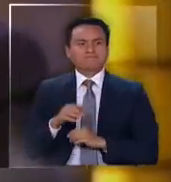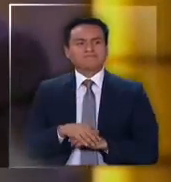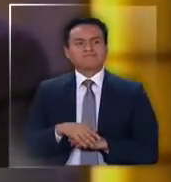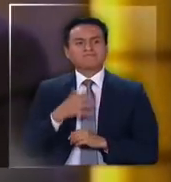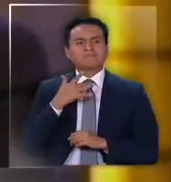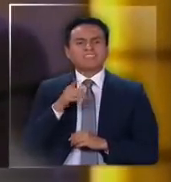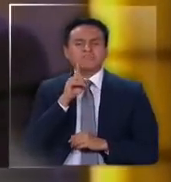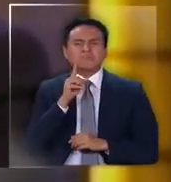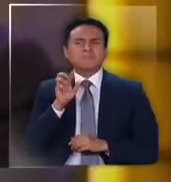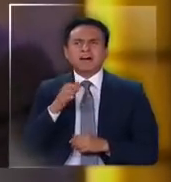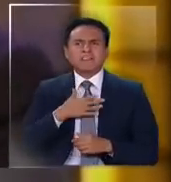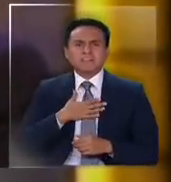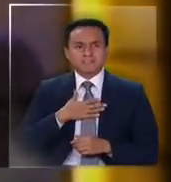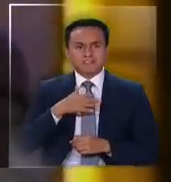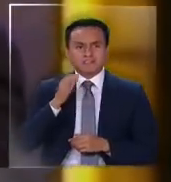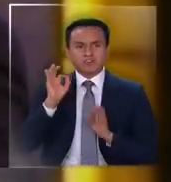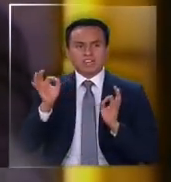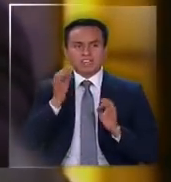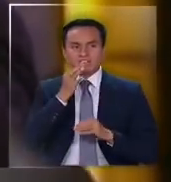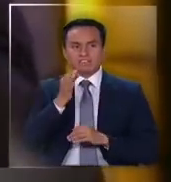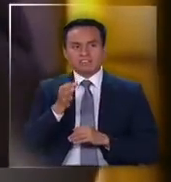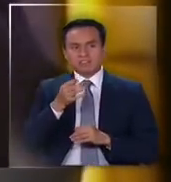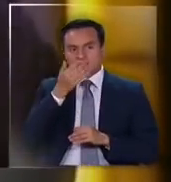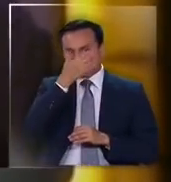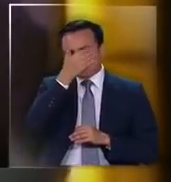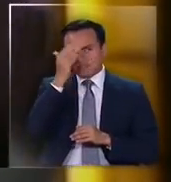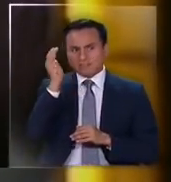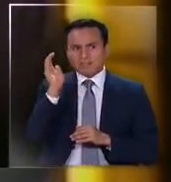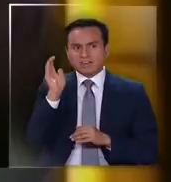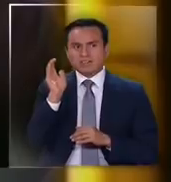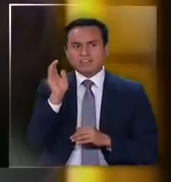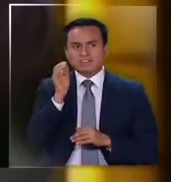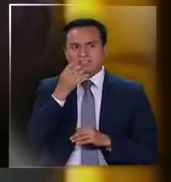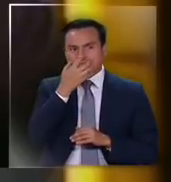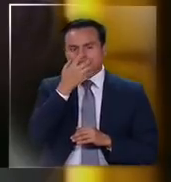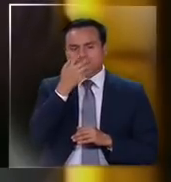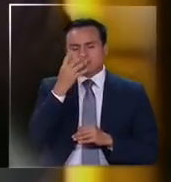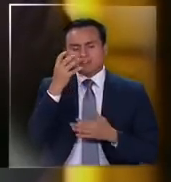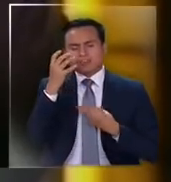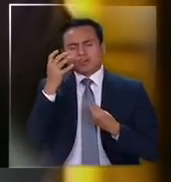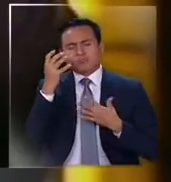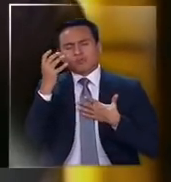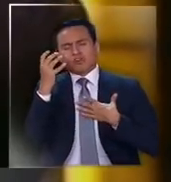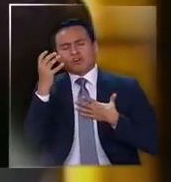¿quién es mi padre? Y la señora se saca la máscara y dice, hija mía,